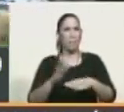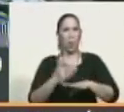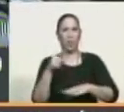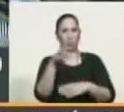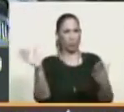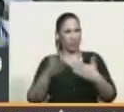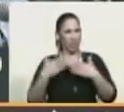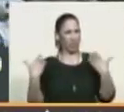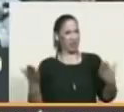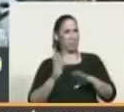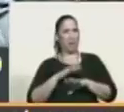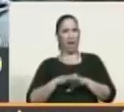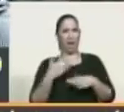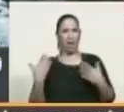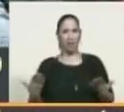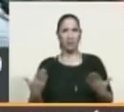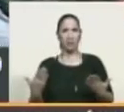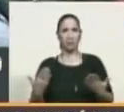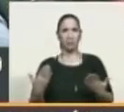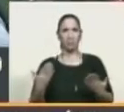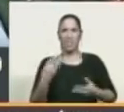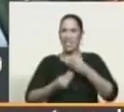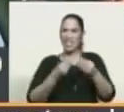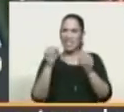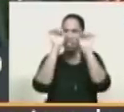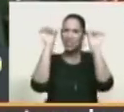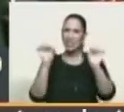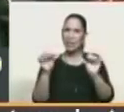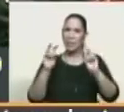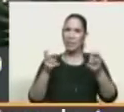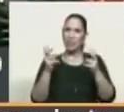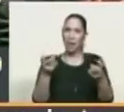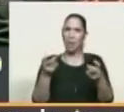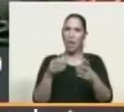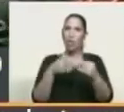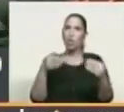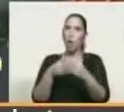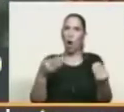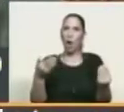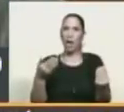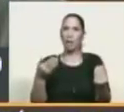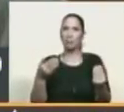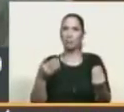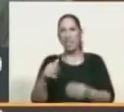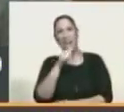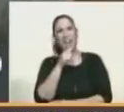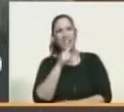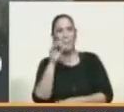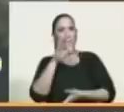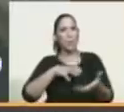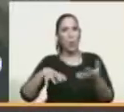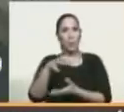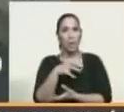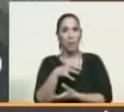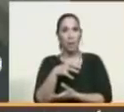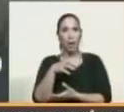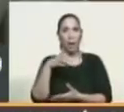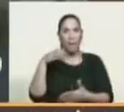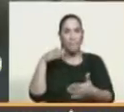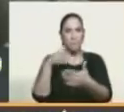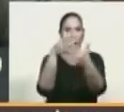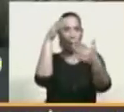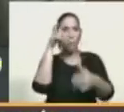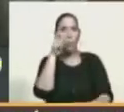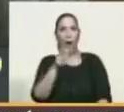qué hacían con este tema del dólar criminal? ¿A quién impactaba en verdad? ¿Al pueblo? O